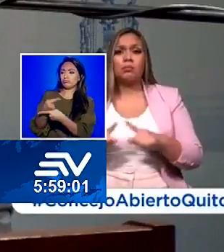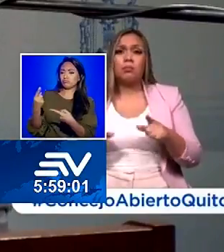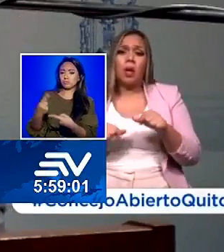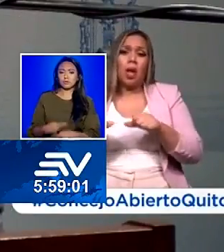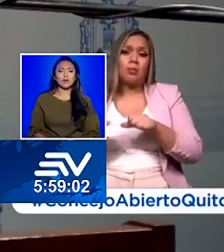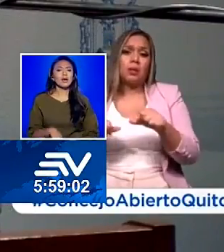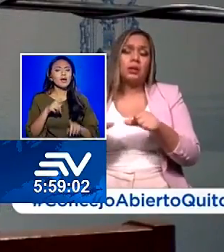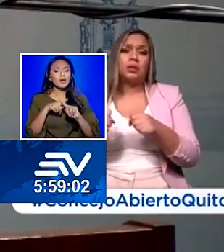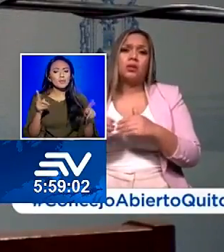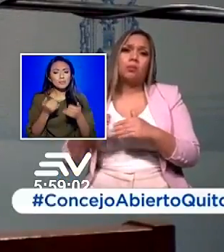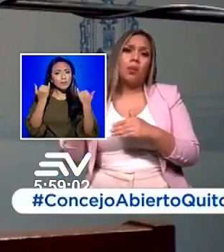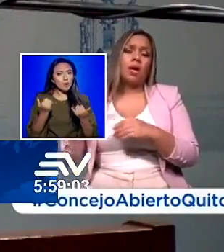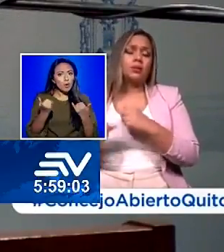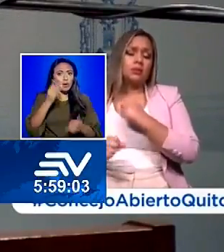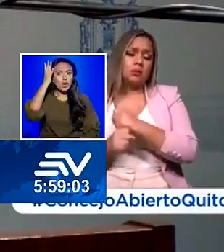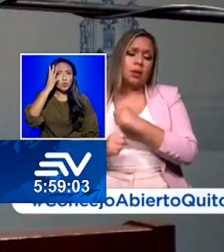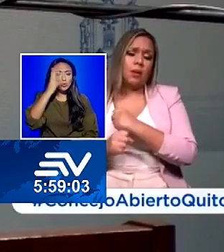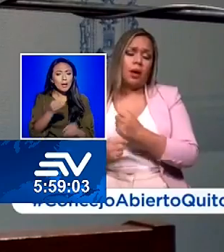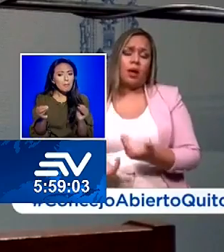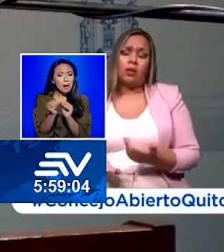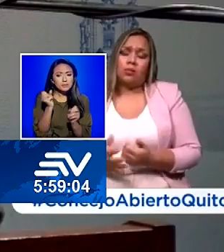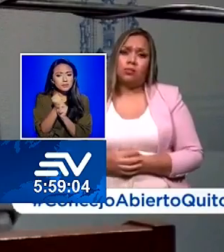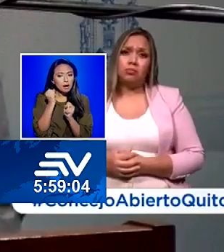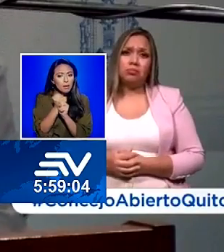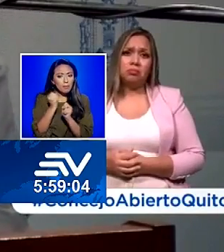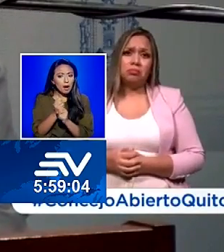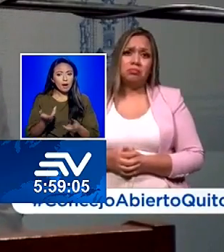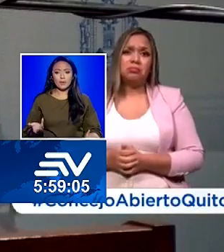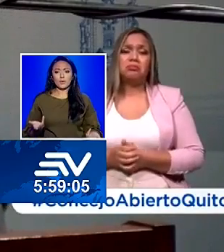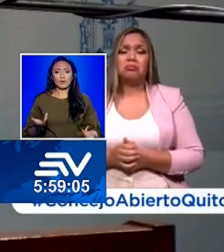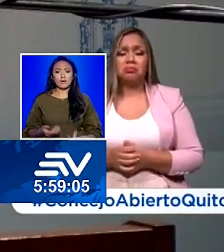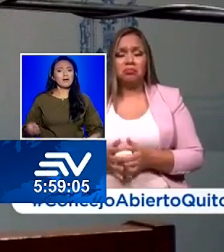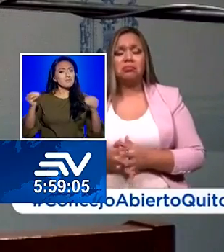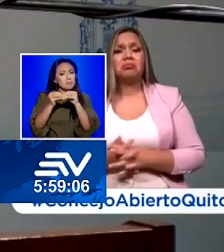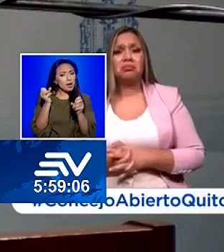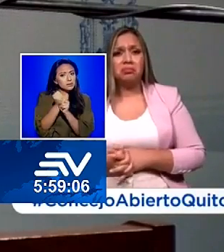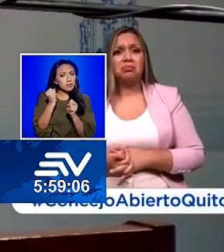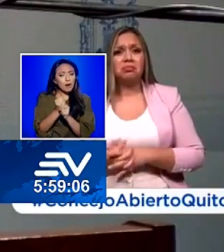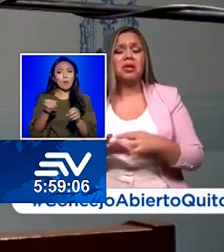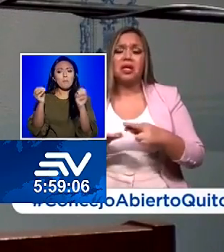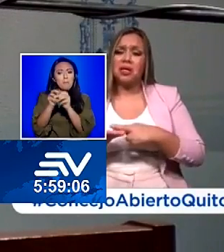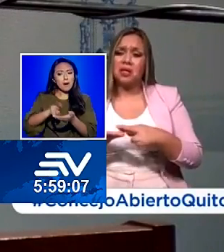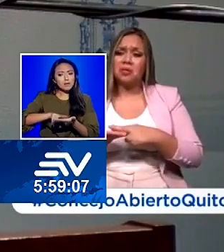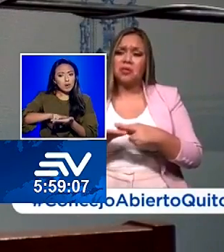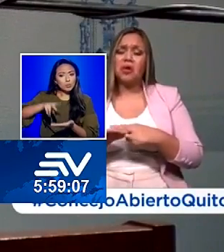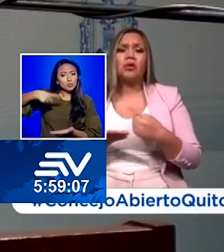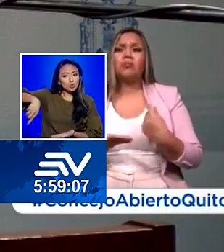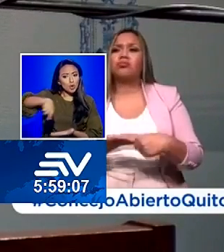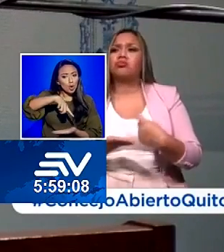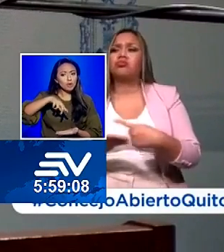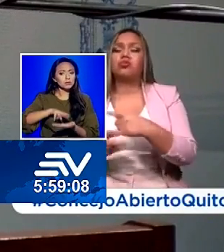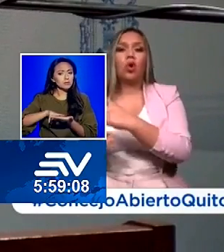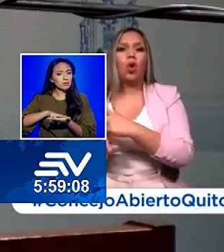administración que más ha trabajado es la administración que más sesiones ha tenido